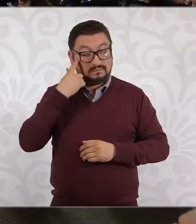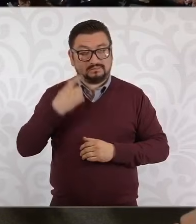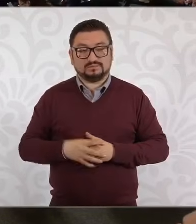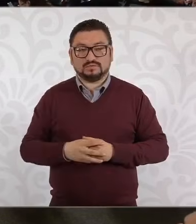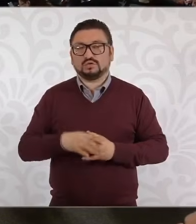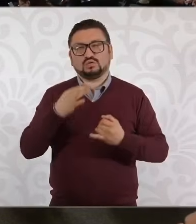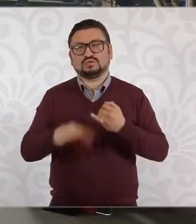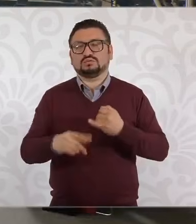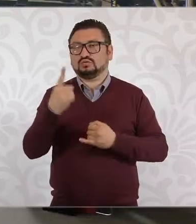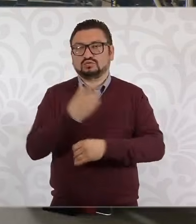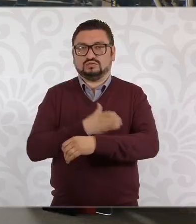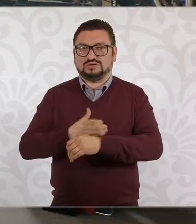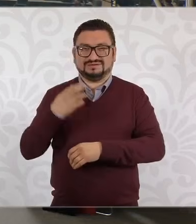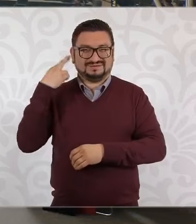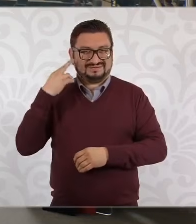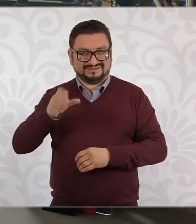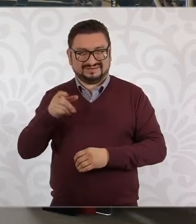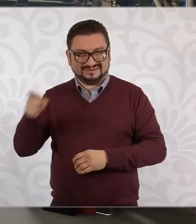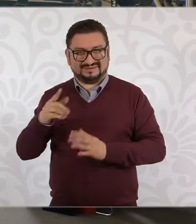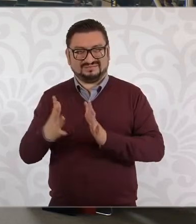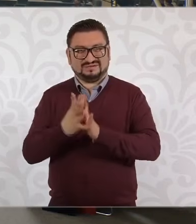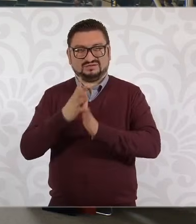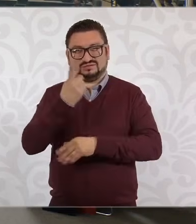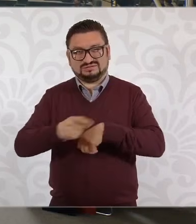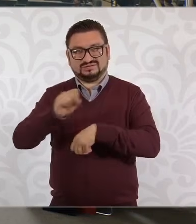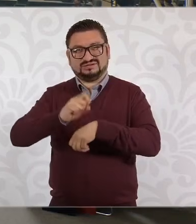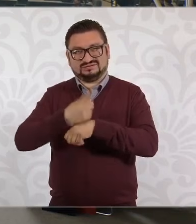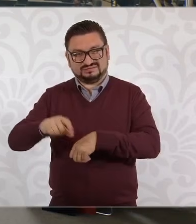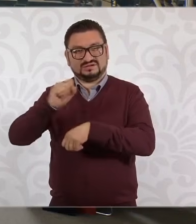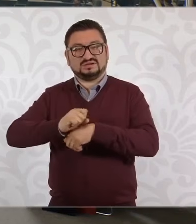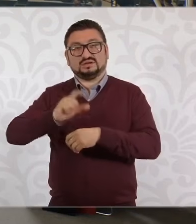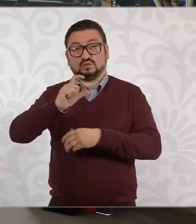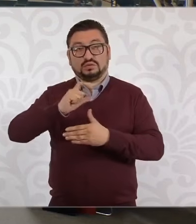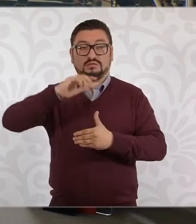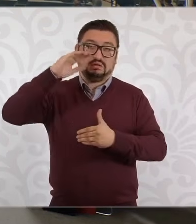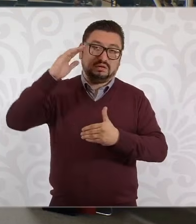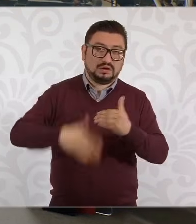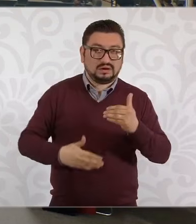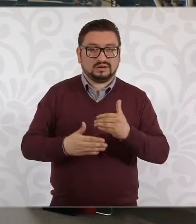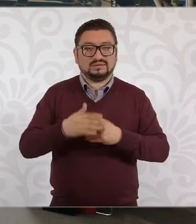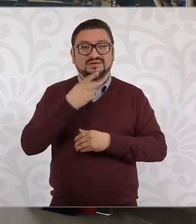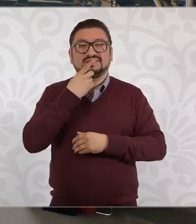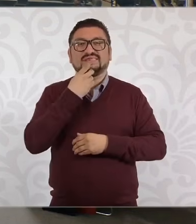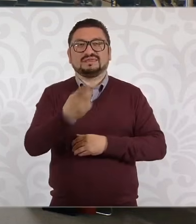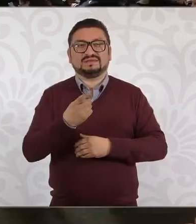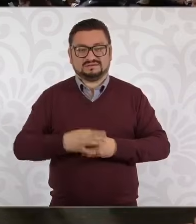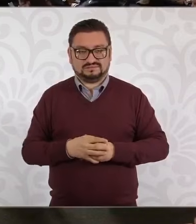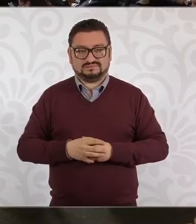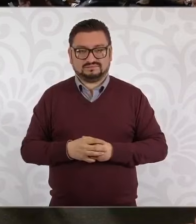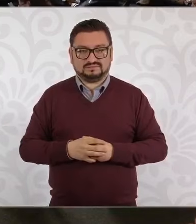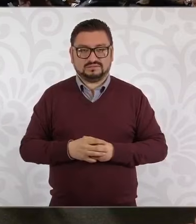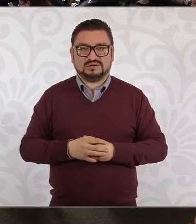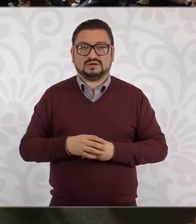hay un compañero en nuestra radio que tiene participación semanal y cada que termina su participación dice al aire: